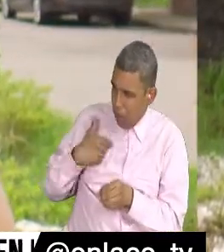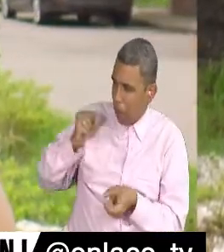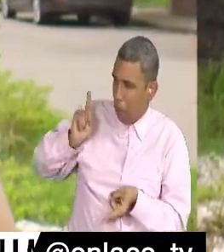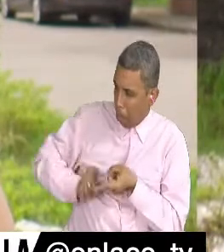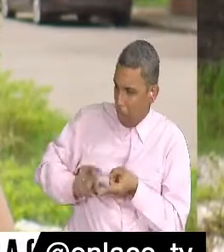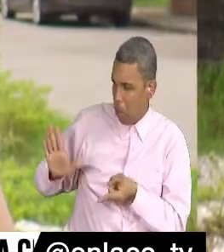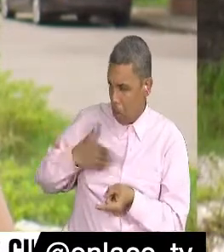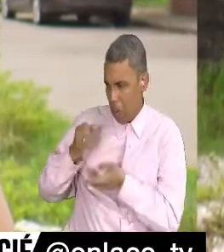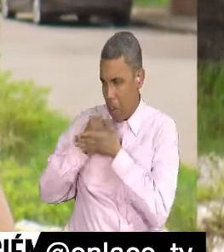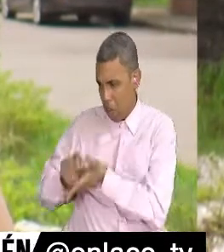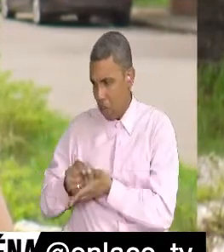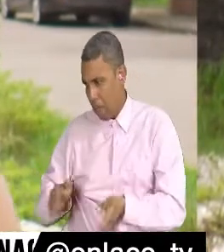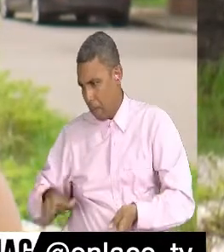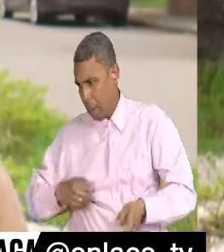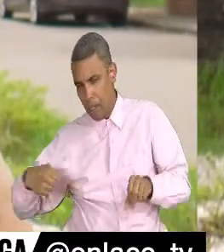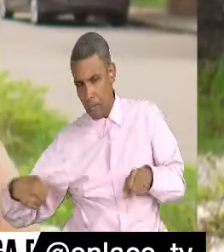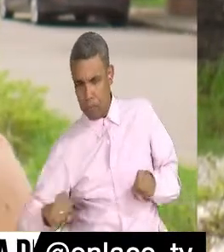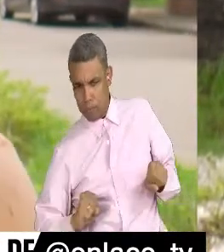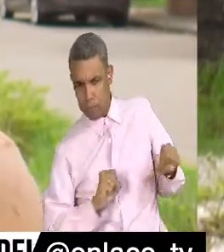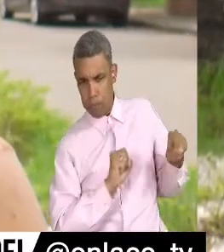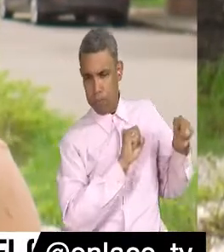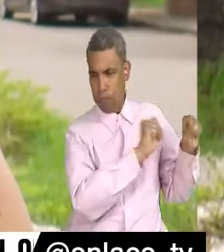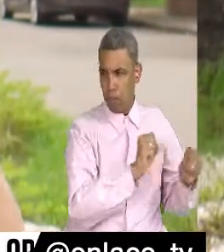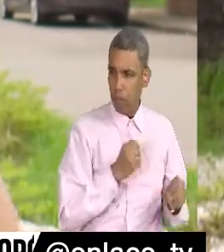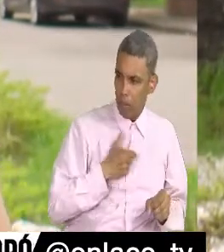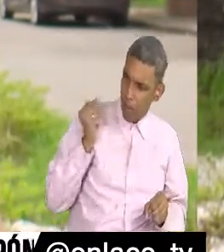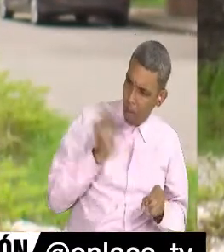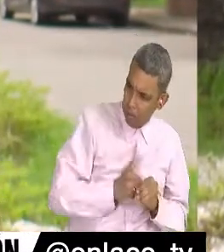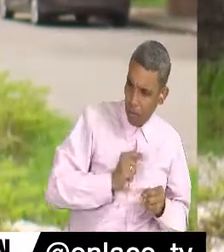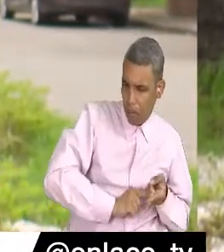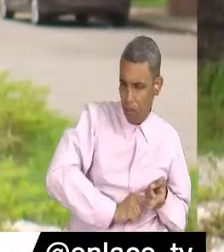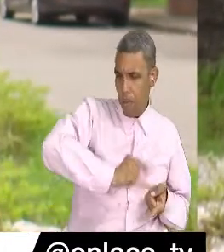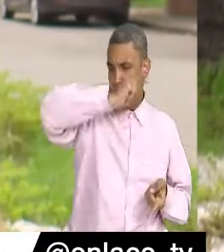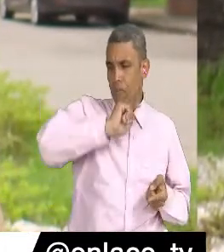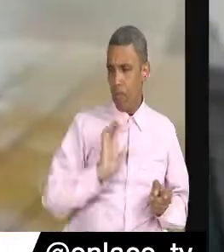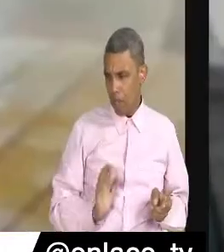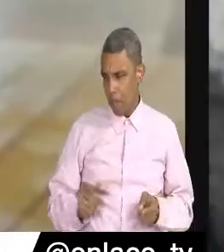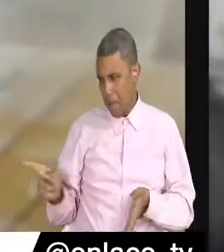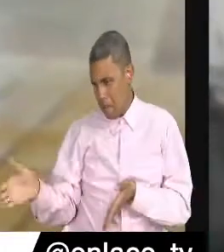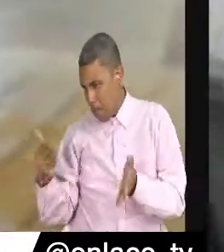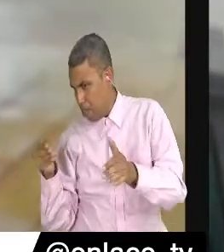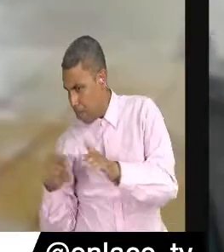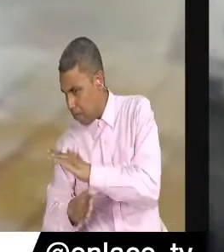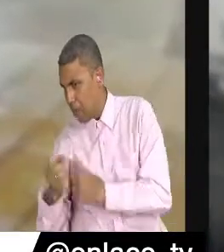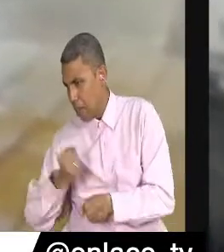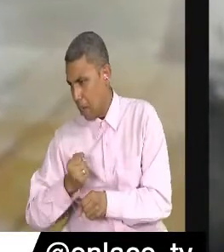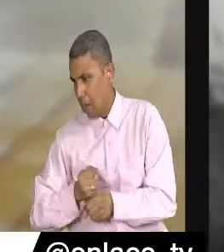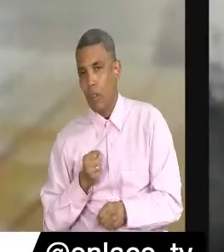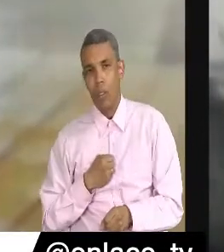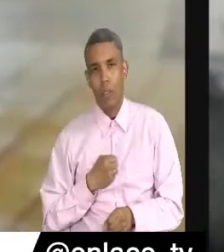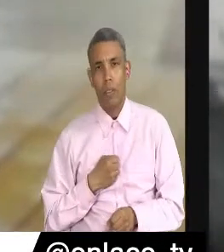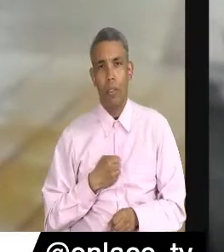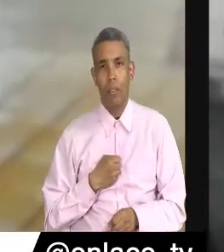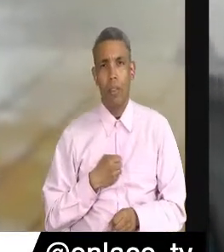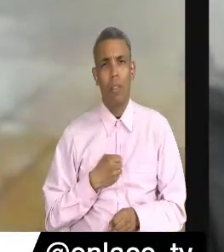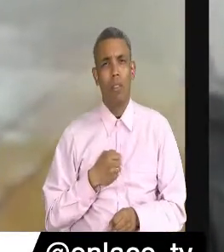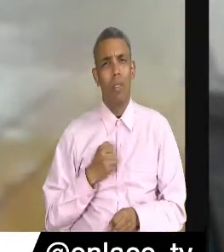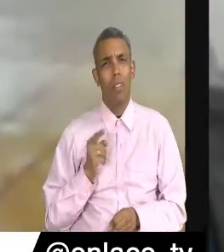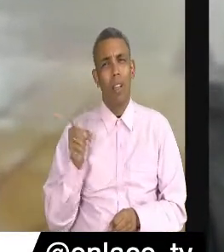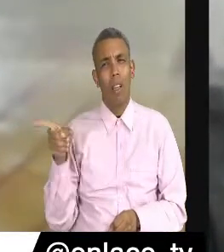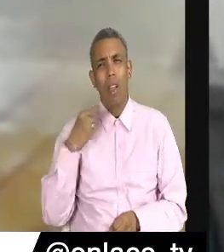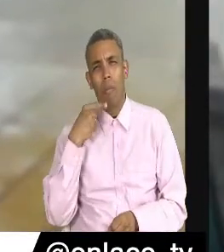que me robó también la moto? No, es que aquí ya vino un muchacho también diciéndome la misma versión. Según el afectado, el presunto ladrón ya había